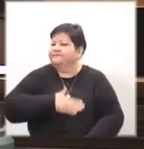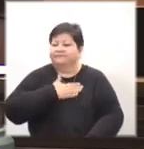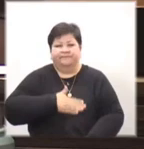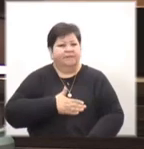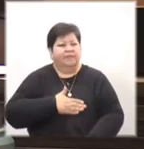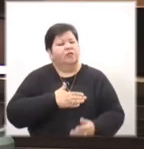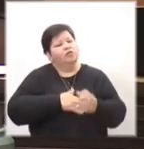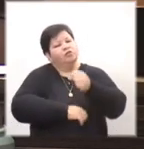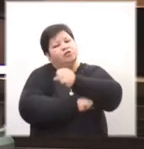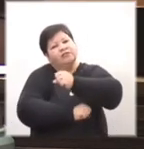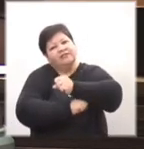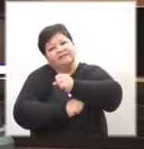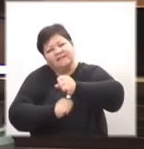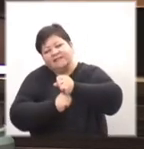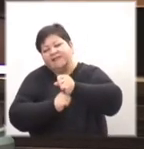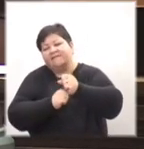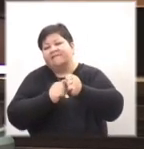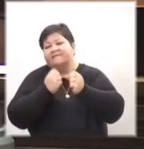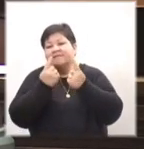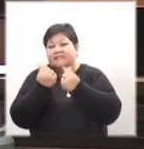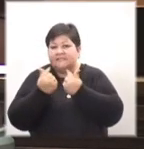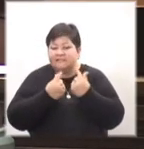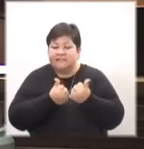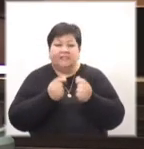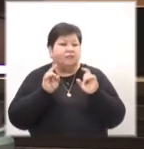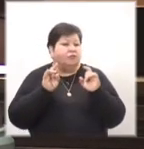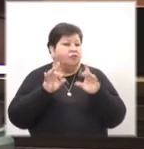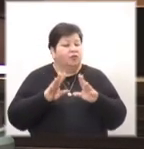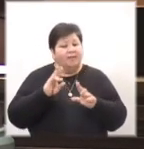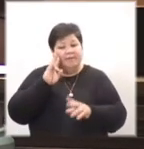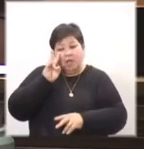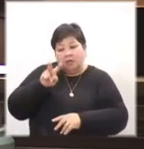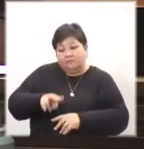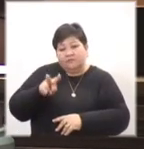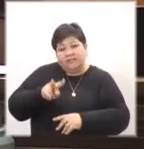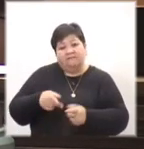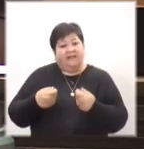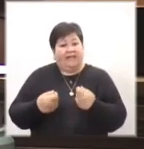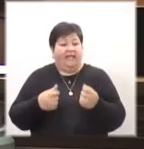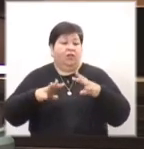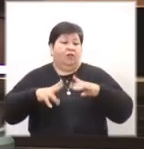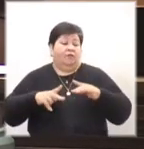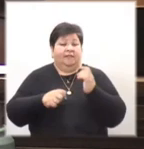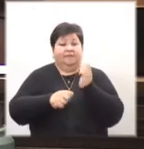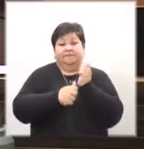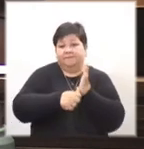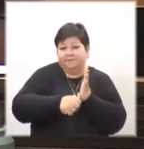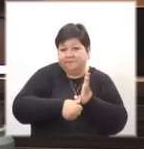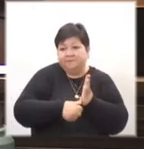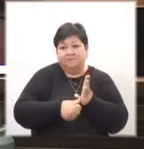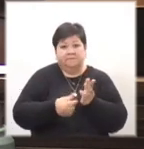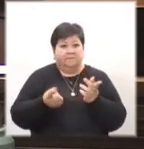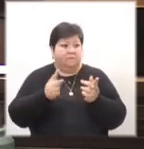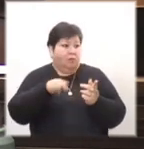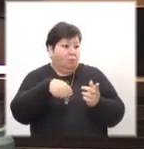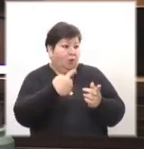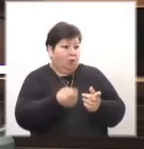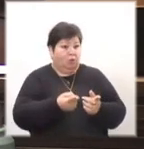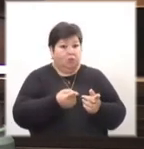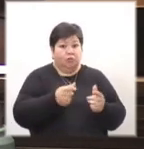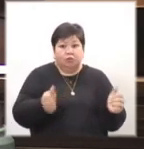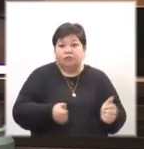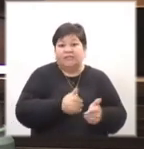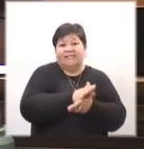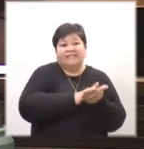sostenibilidad financiera solo se encare por el lado del gasto previsional y no se haga absolutamente nada del lado de